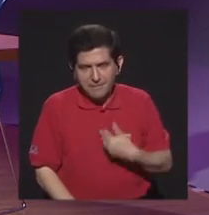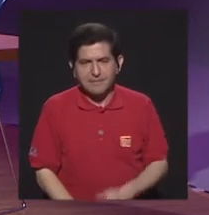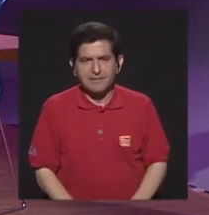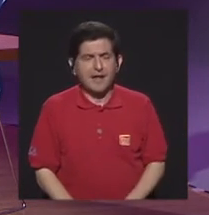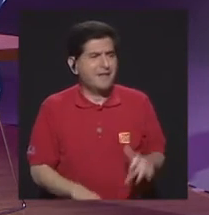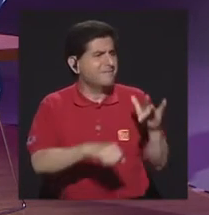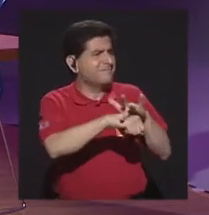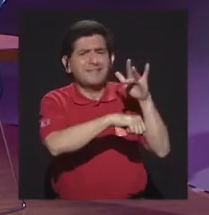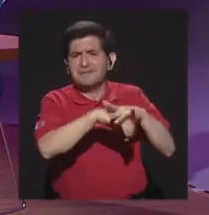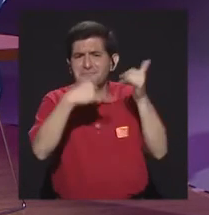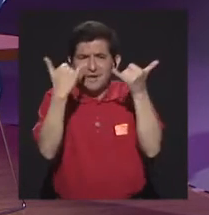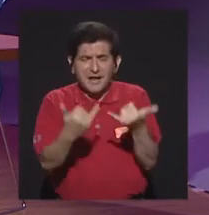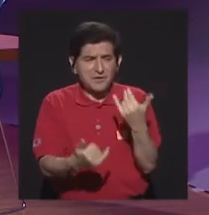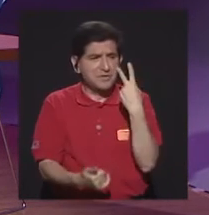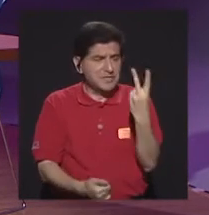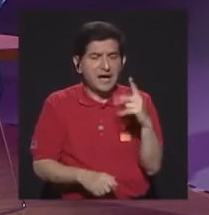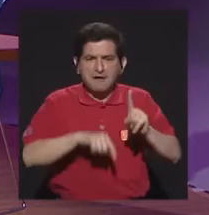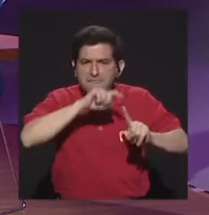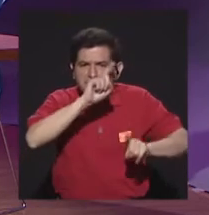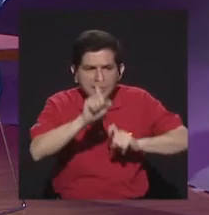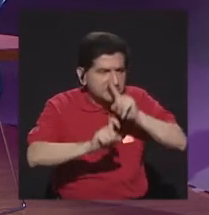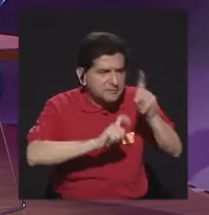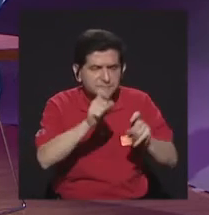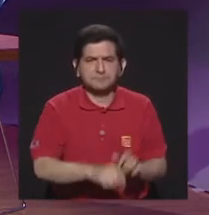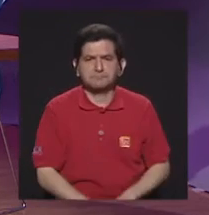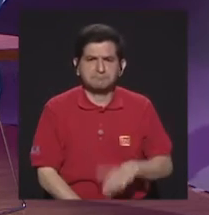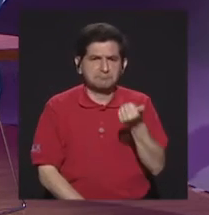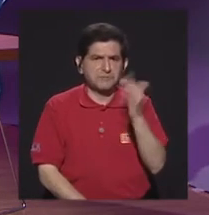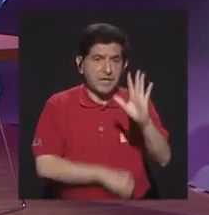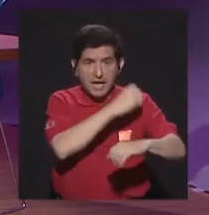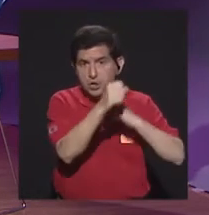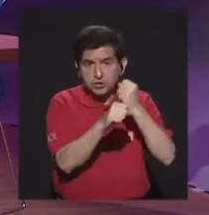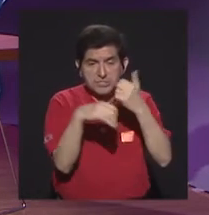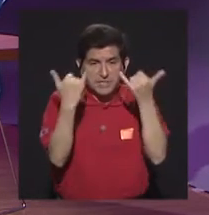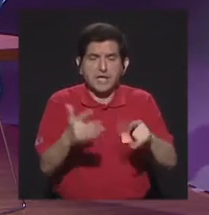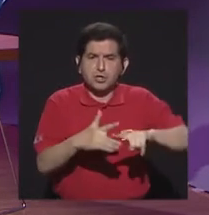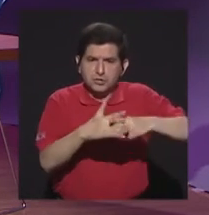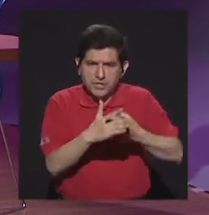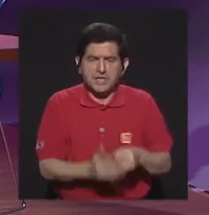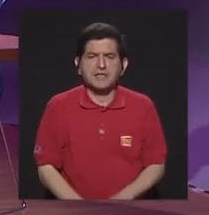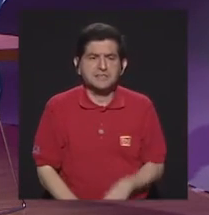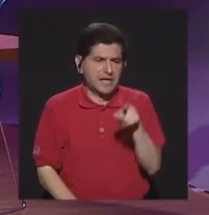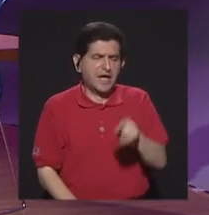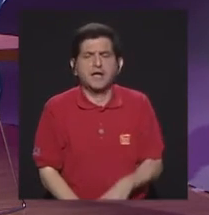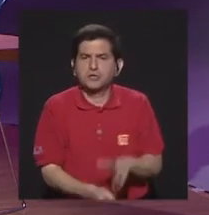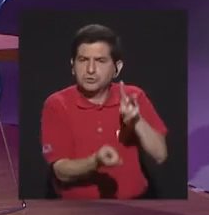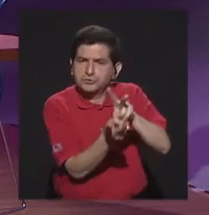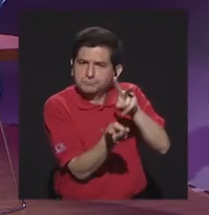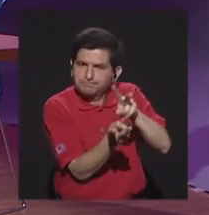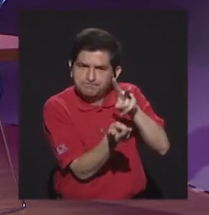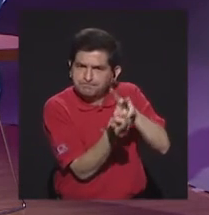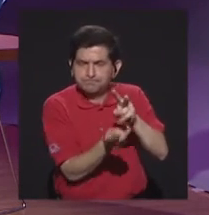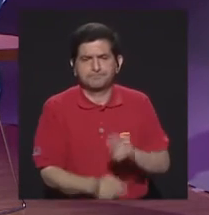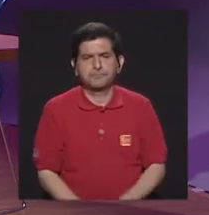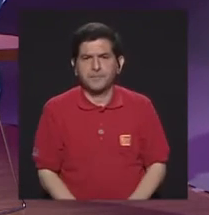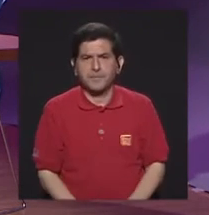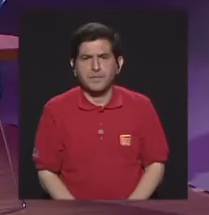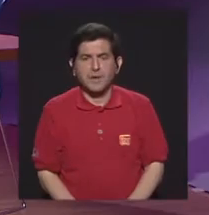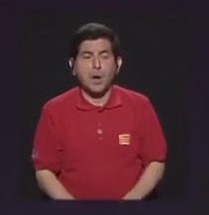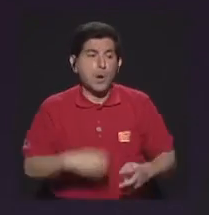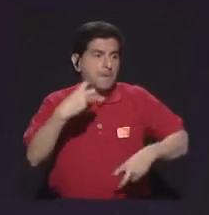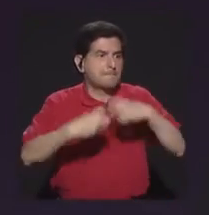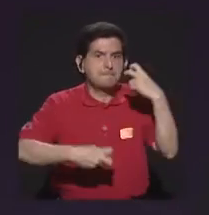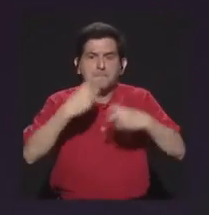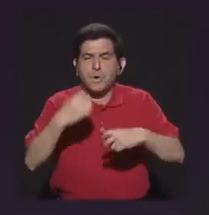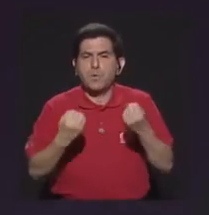muy temprana edad, ya lo dicen las encuestas, ¿verdad?, a partir de los 15 años reinician con sus relaciones coitales. Hay grandes